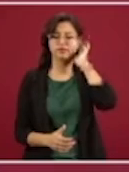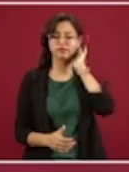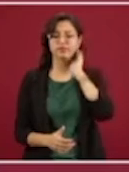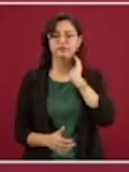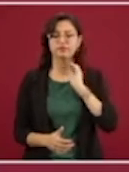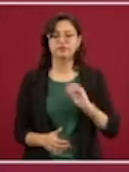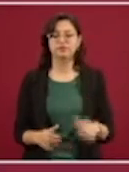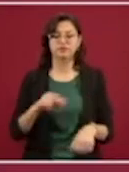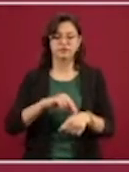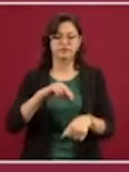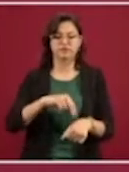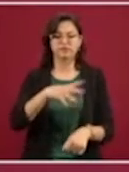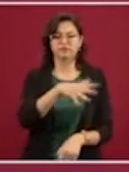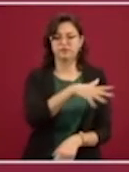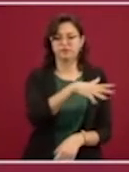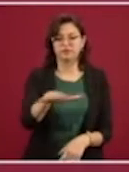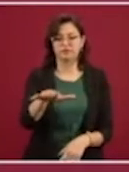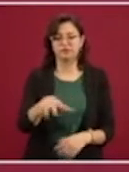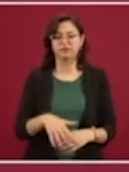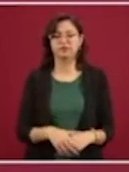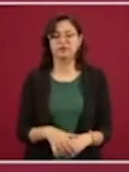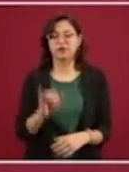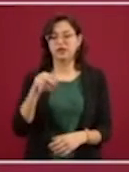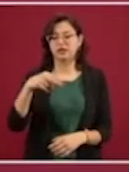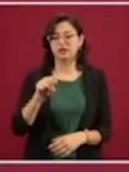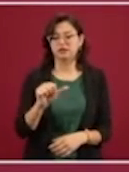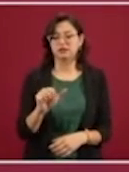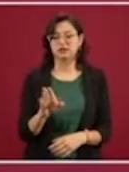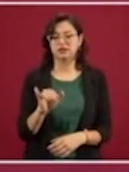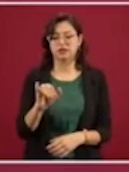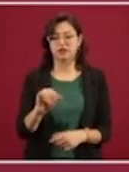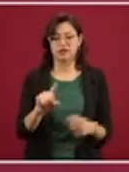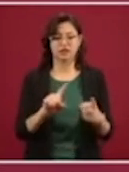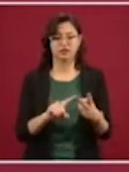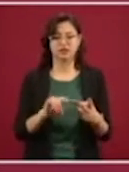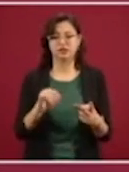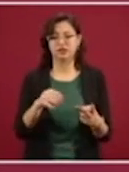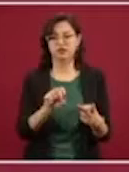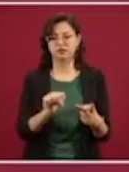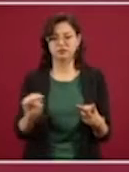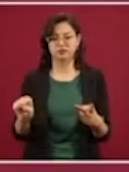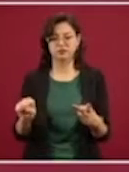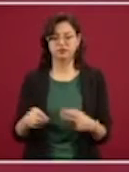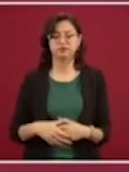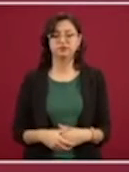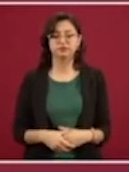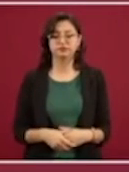en general para el INSABI y para el Seguro Social.